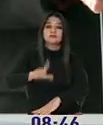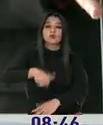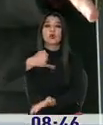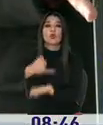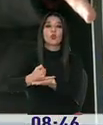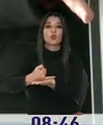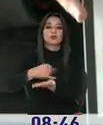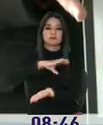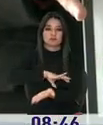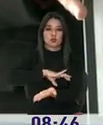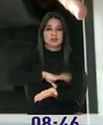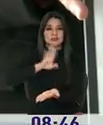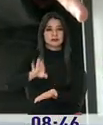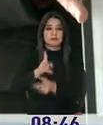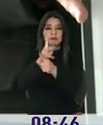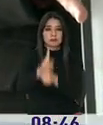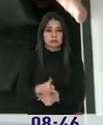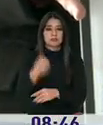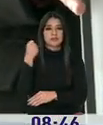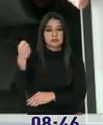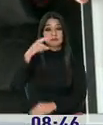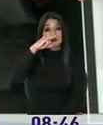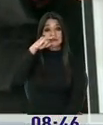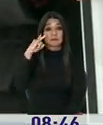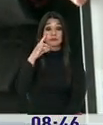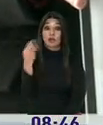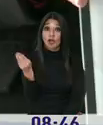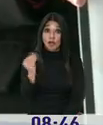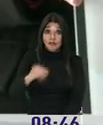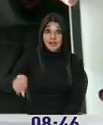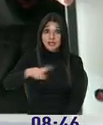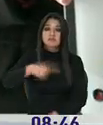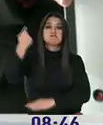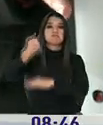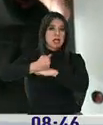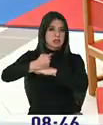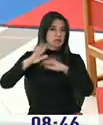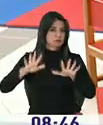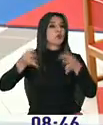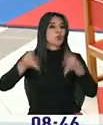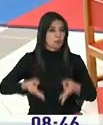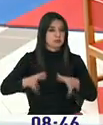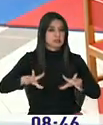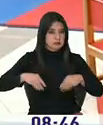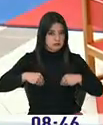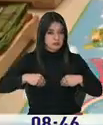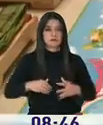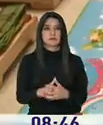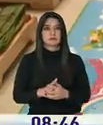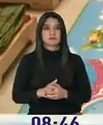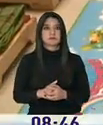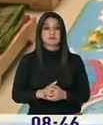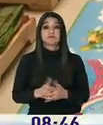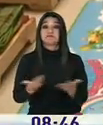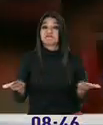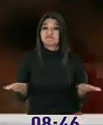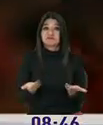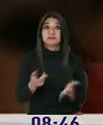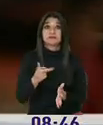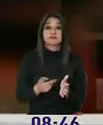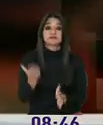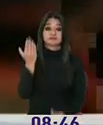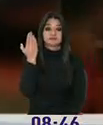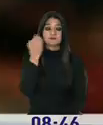la Junta Metropolitana de Protección de Derechos de la Niñez y Adolescencia de Quito. Recordemos que este hecho ocurrió en